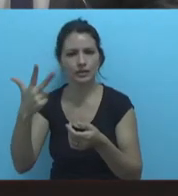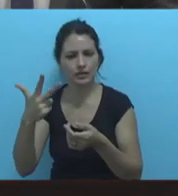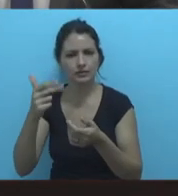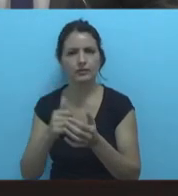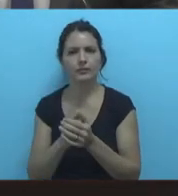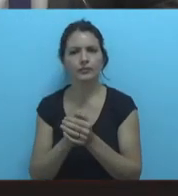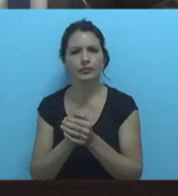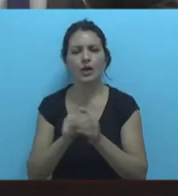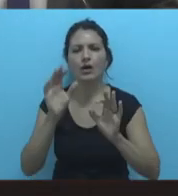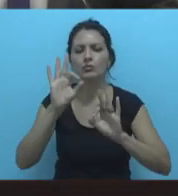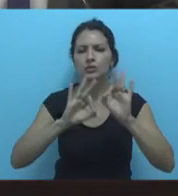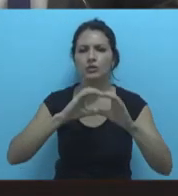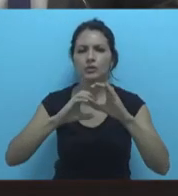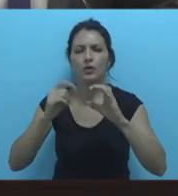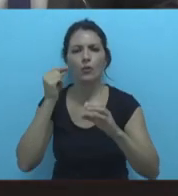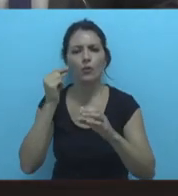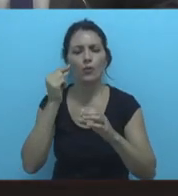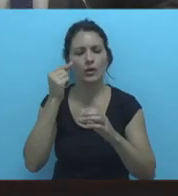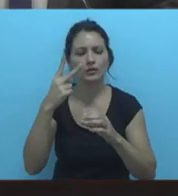42.343. Proyecto de comunicación